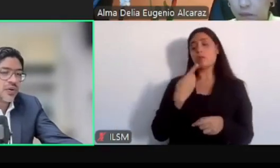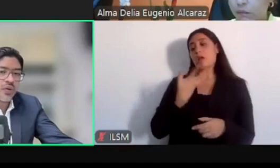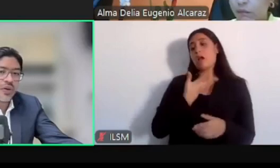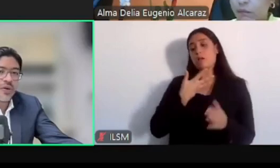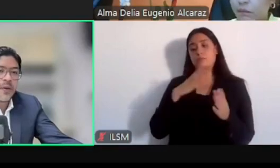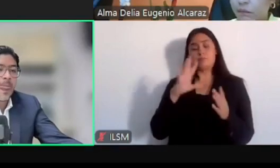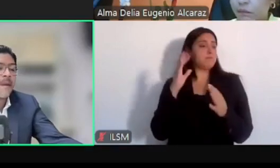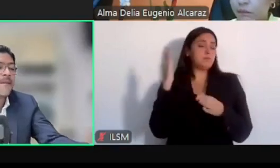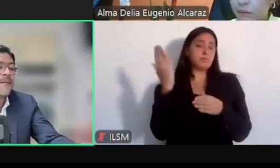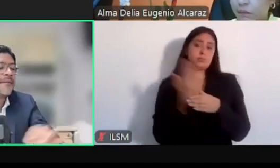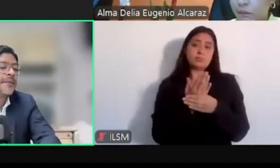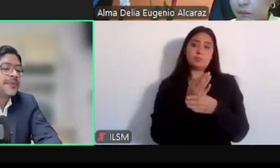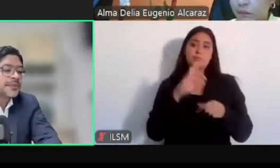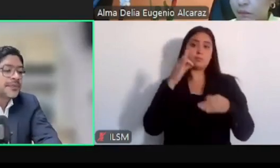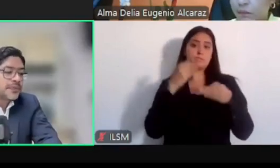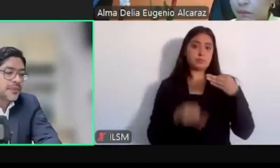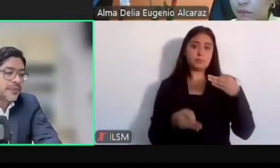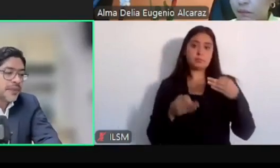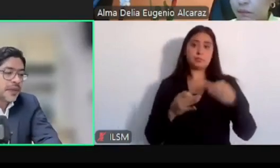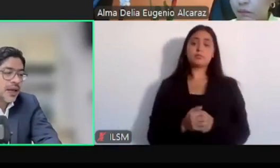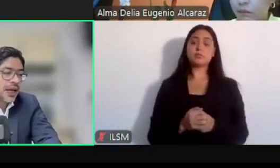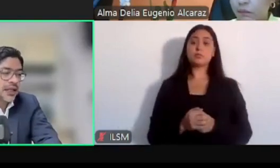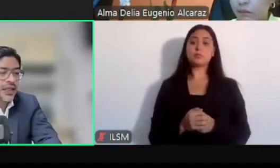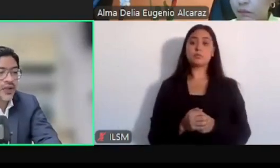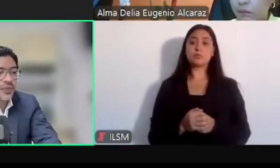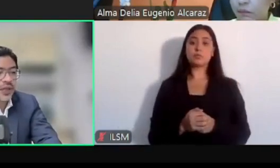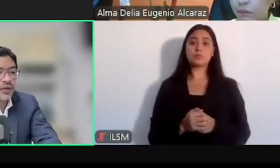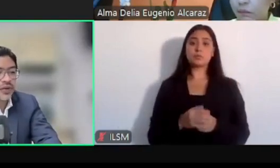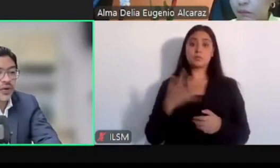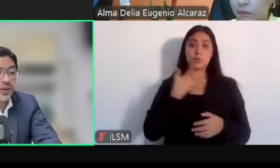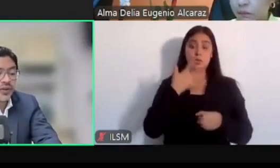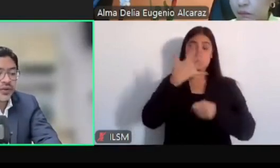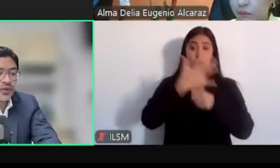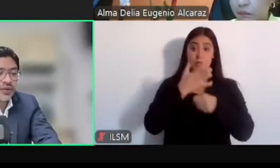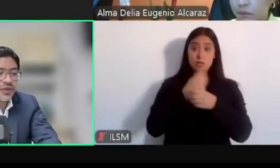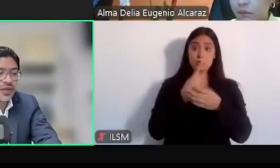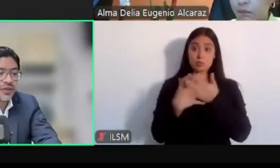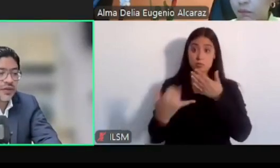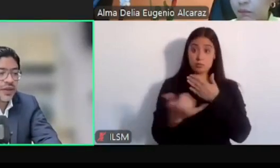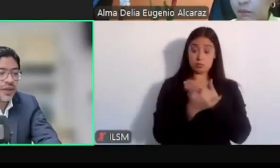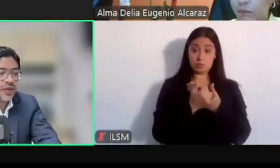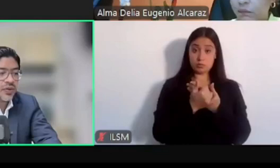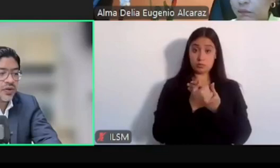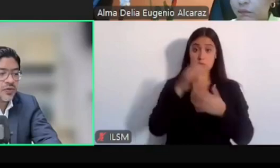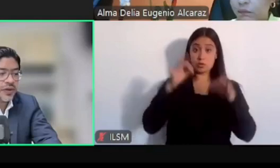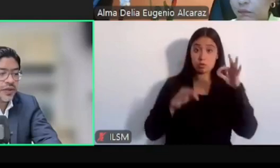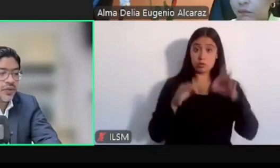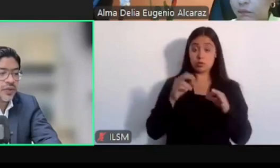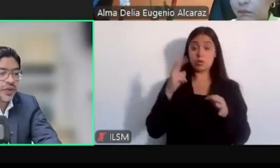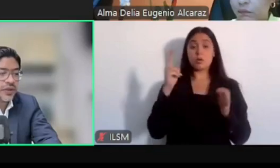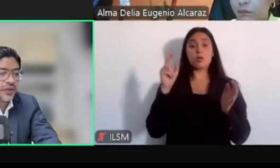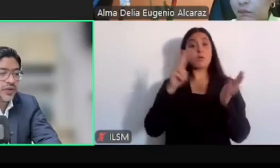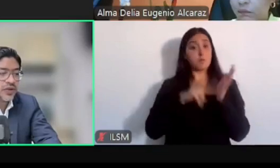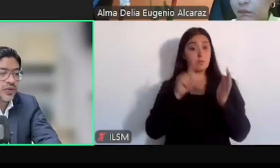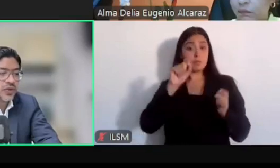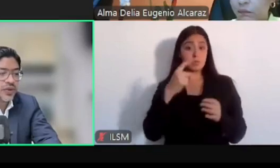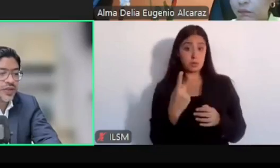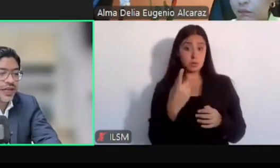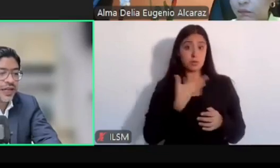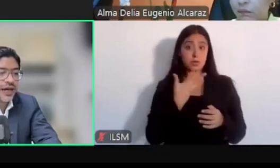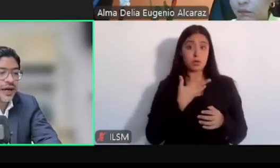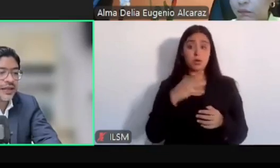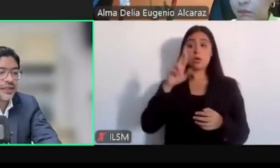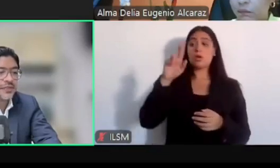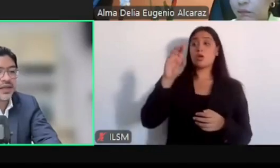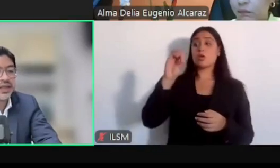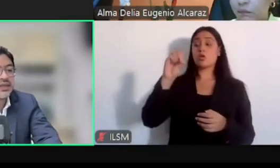como concluido en el quinto proyecto de cuenta con el juicio electoral 21 de 2024 interpuesto por Rosa